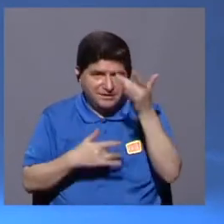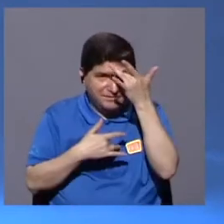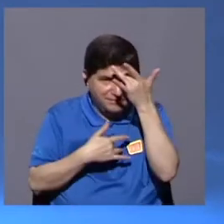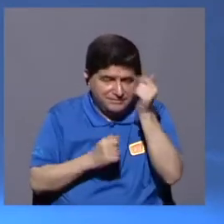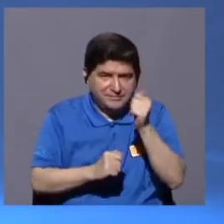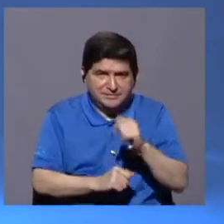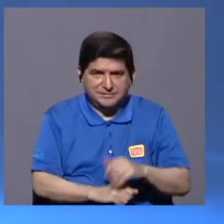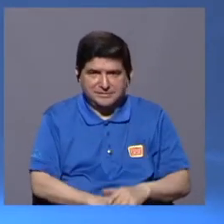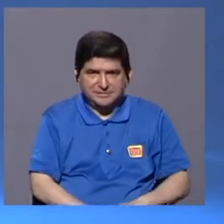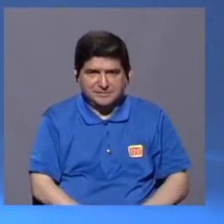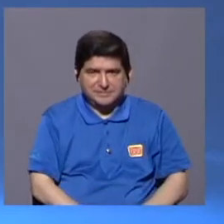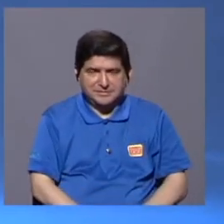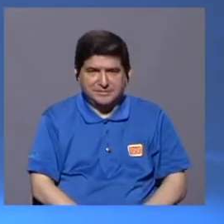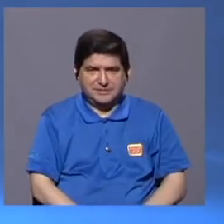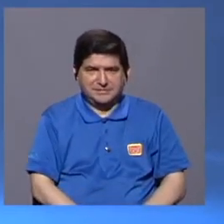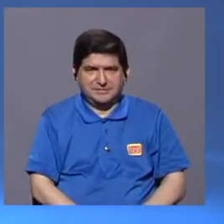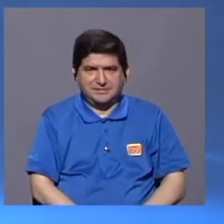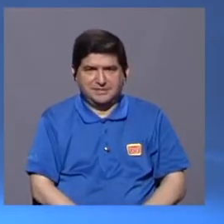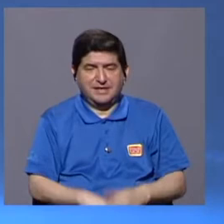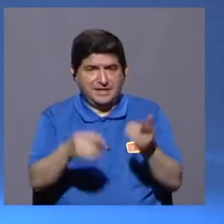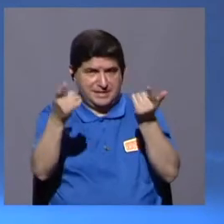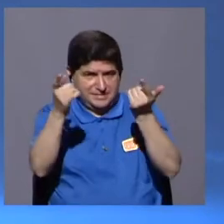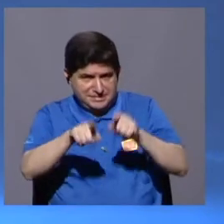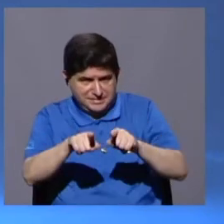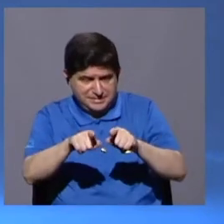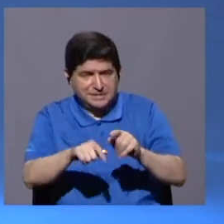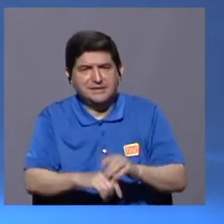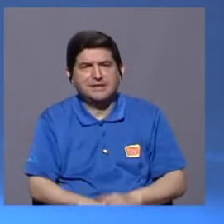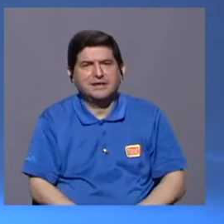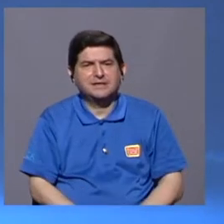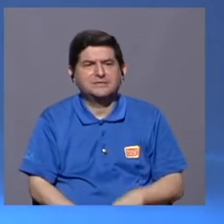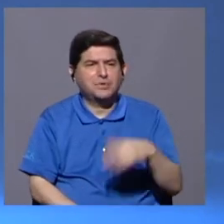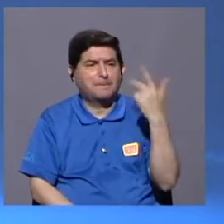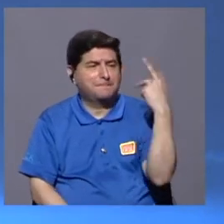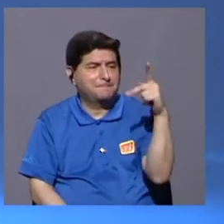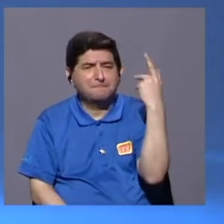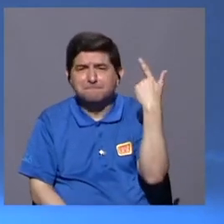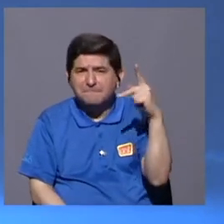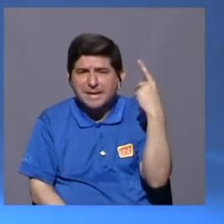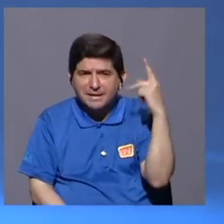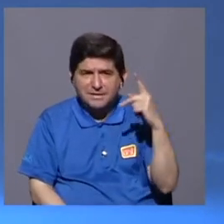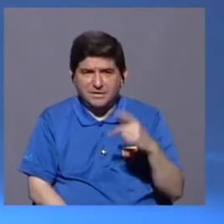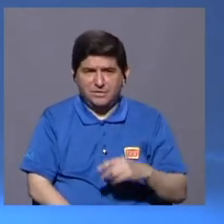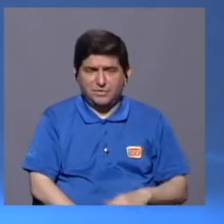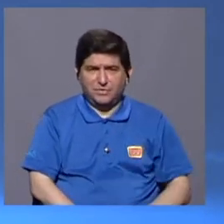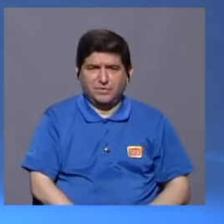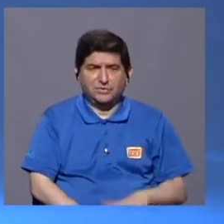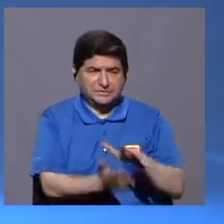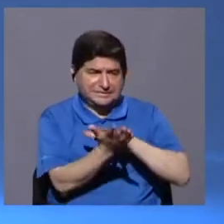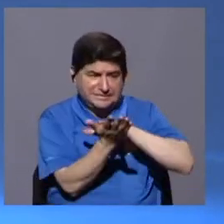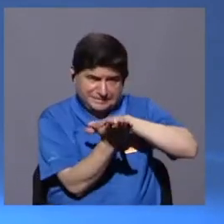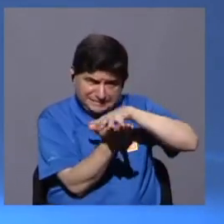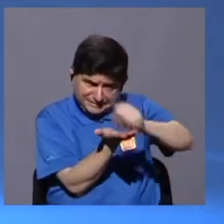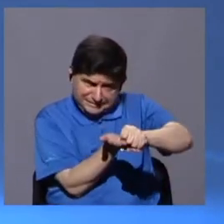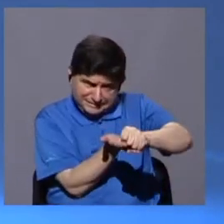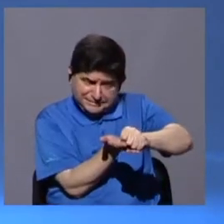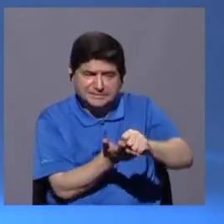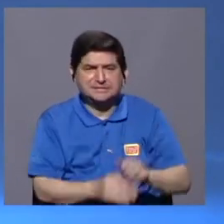producida por Fusarium odorantissimum, amenaza con aniquilar